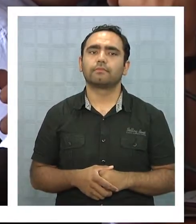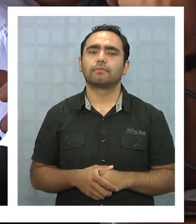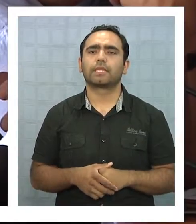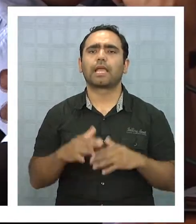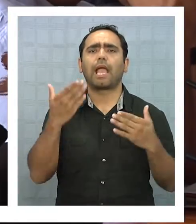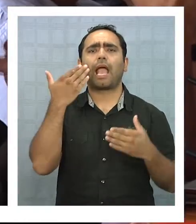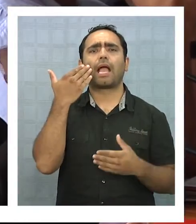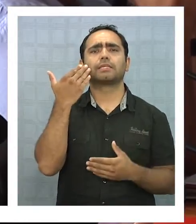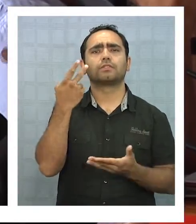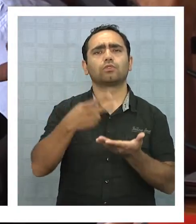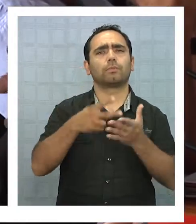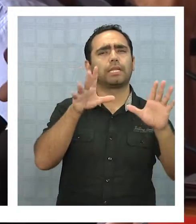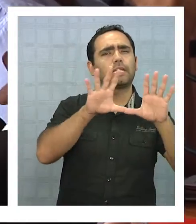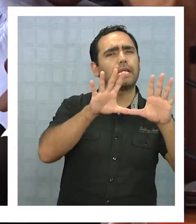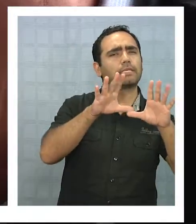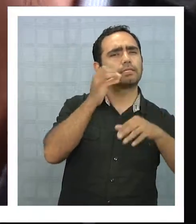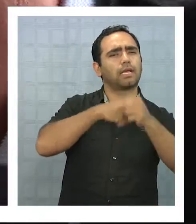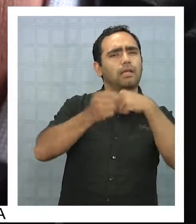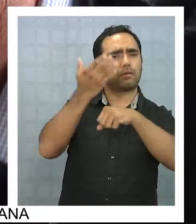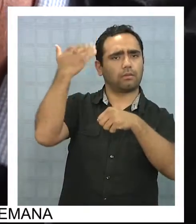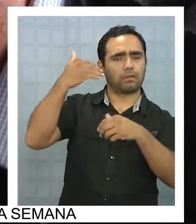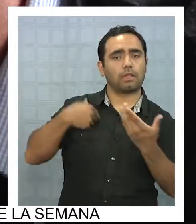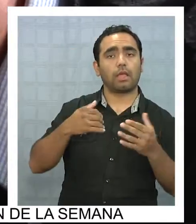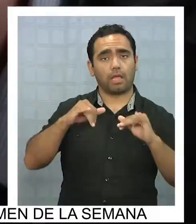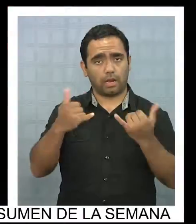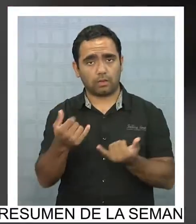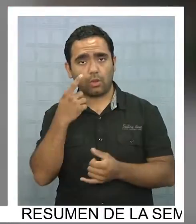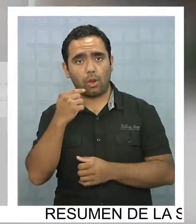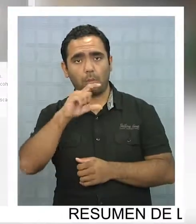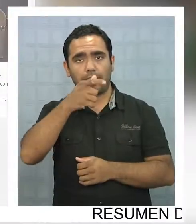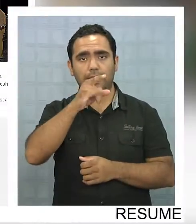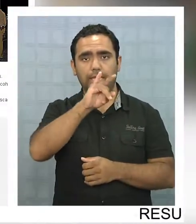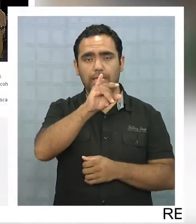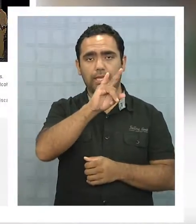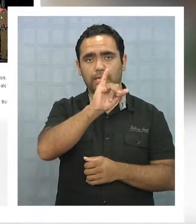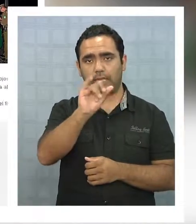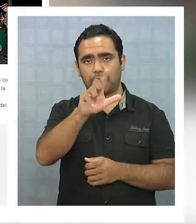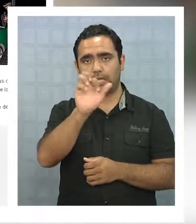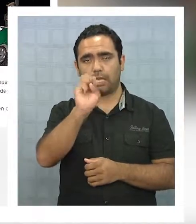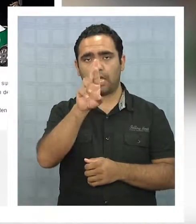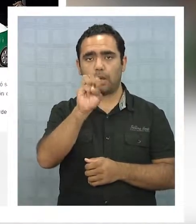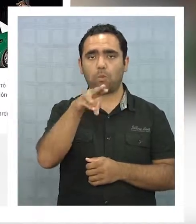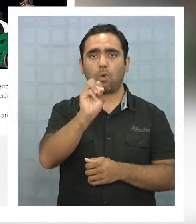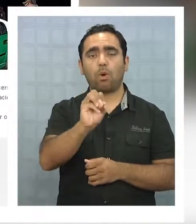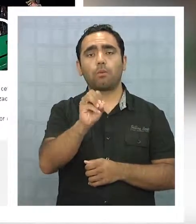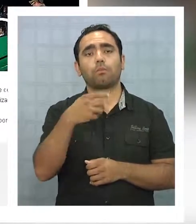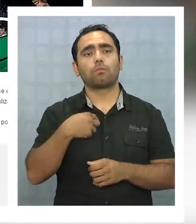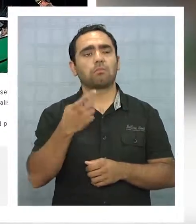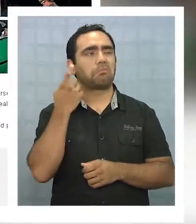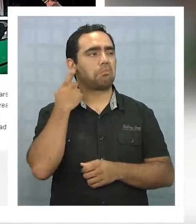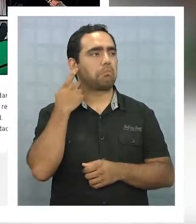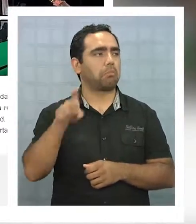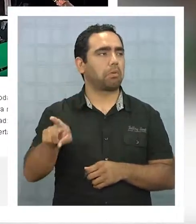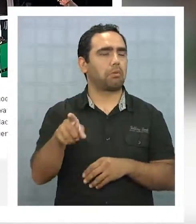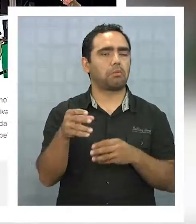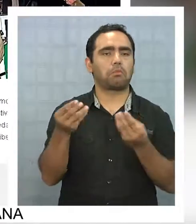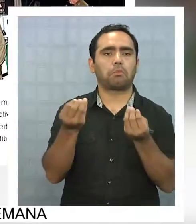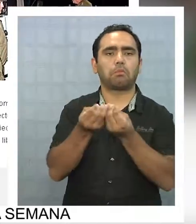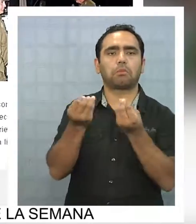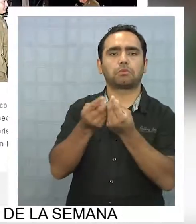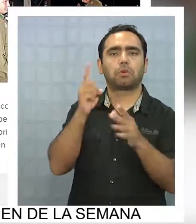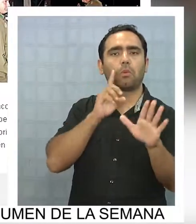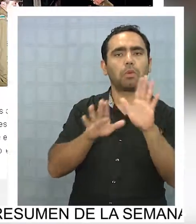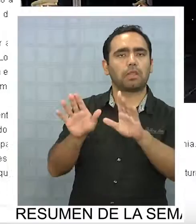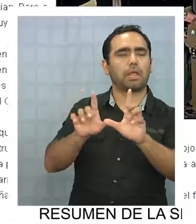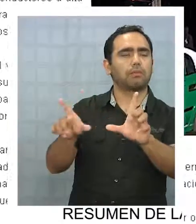Corría el año 2010 cuando al parecer el actual concejal Guillermo Cejas, haciendo caso omiso a cuánta campaña de prevención